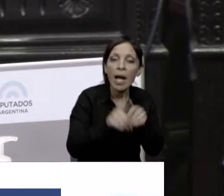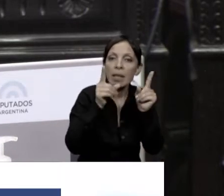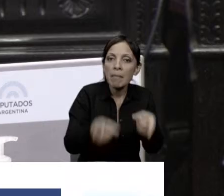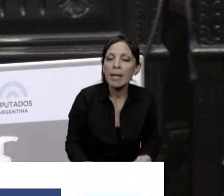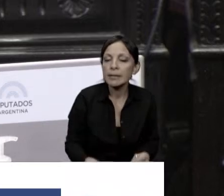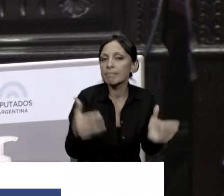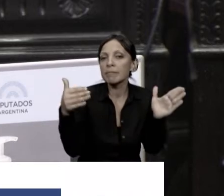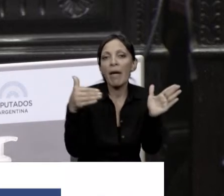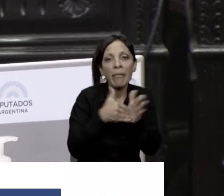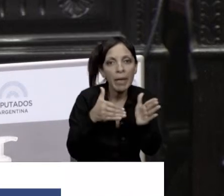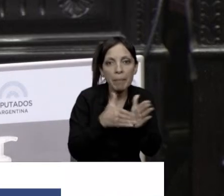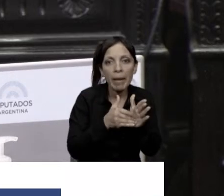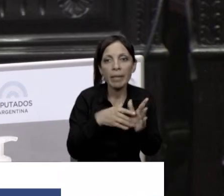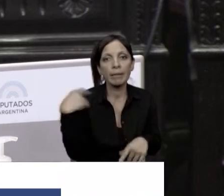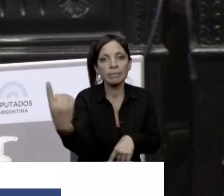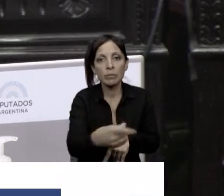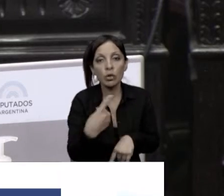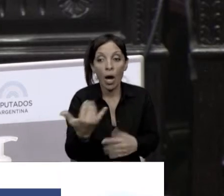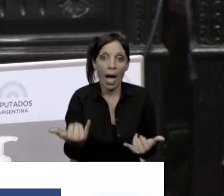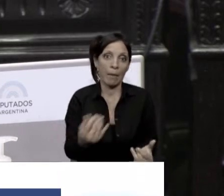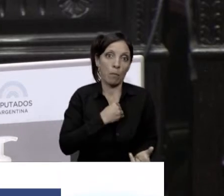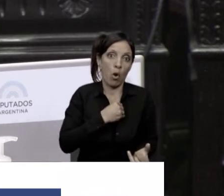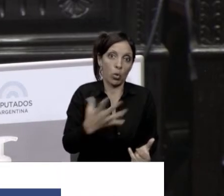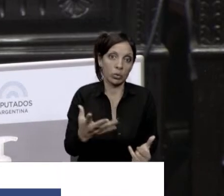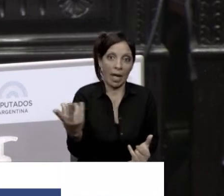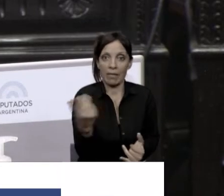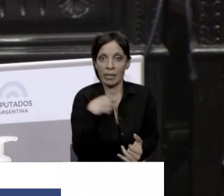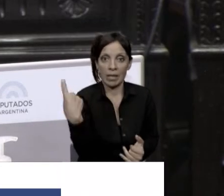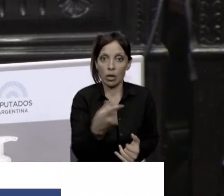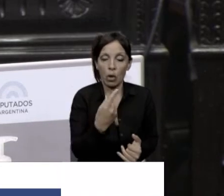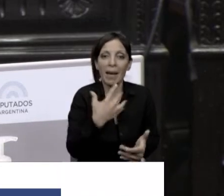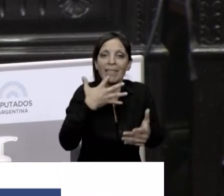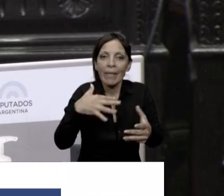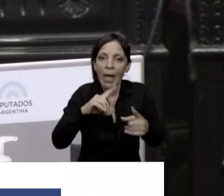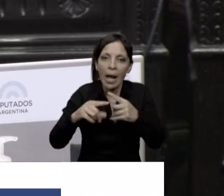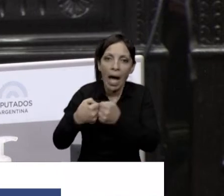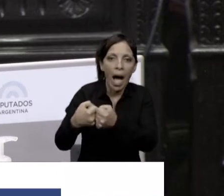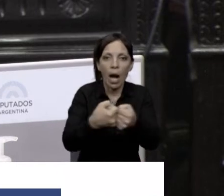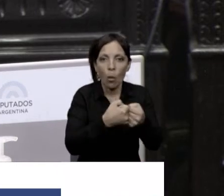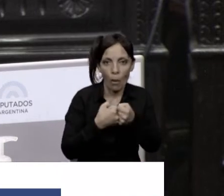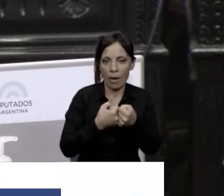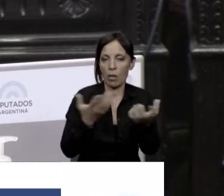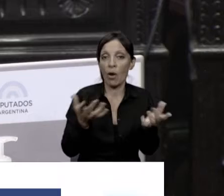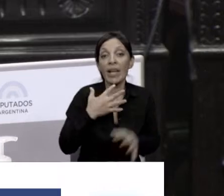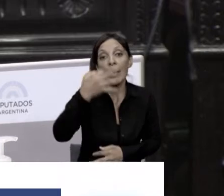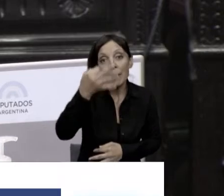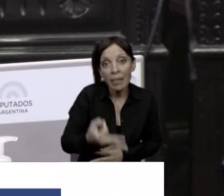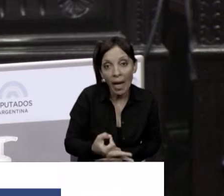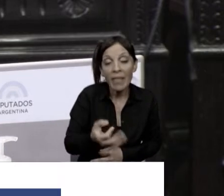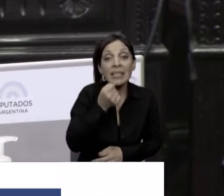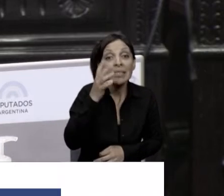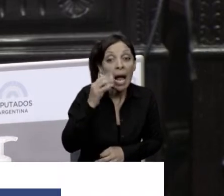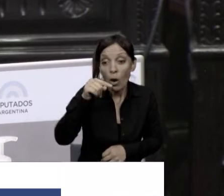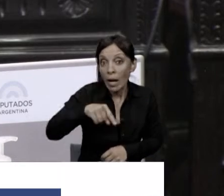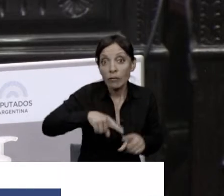requiere que podamos pensar que hay buena voluntad de las partes para interpretar de conjunto lo que tenemos que interpretar. Y la verdad es que si